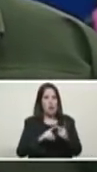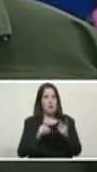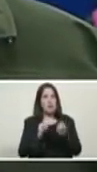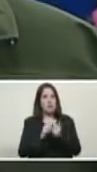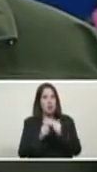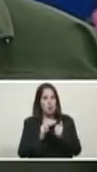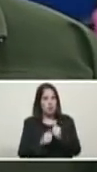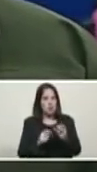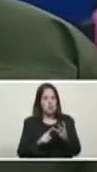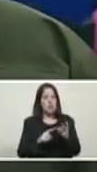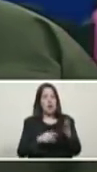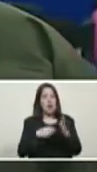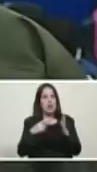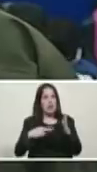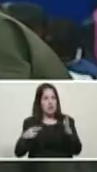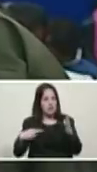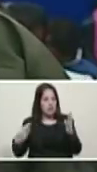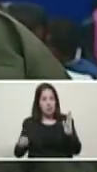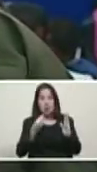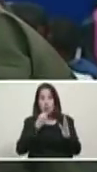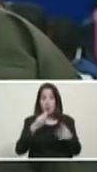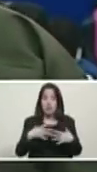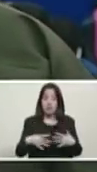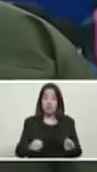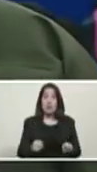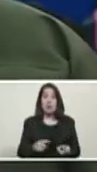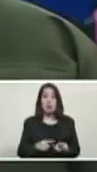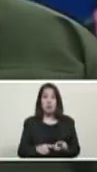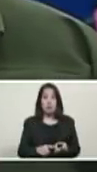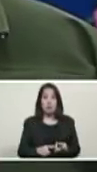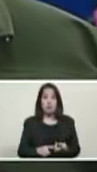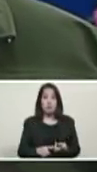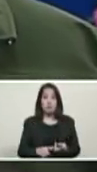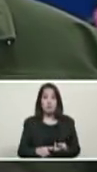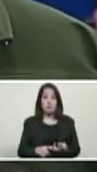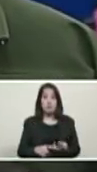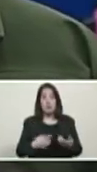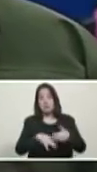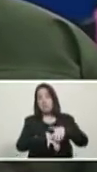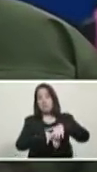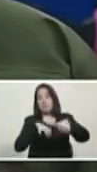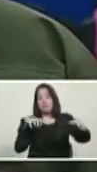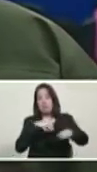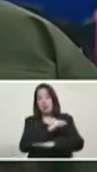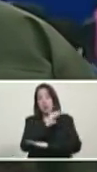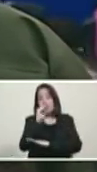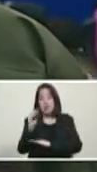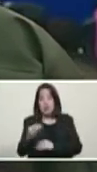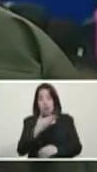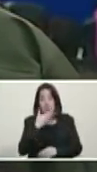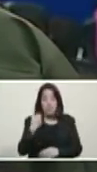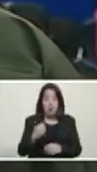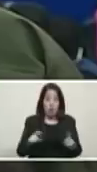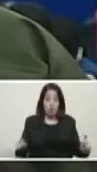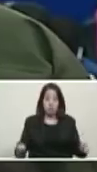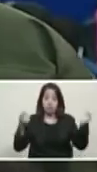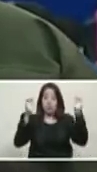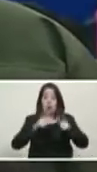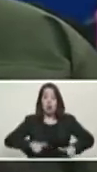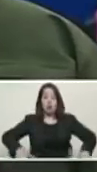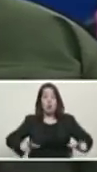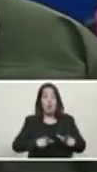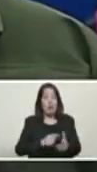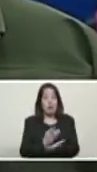recreativas de alimentación y de salud que va a permitir masificar la prevención en todos los espacios recuperados que sea